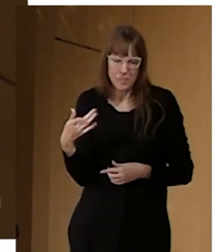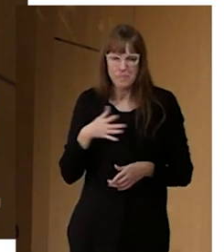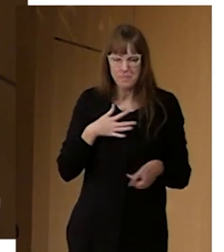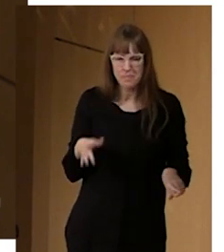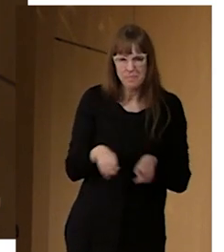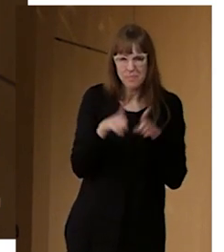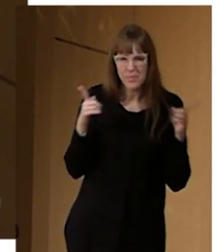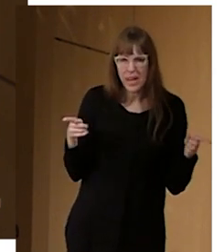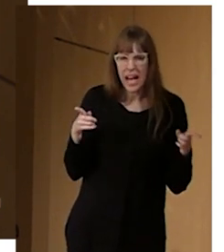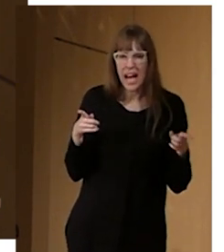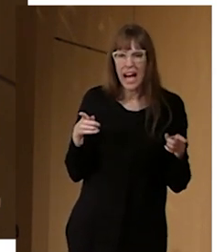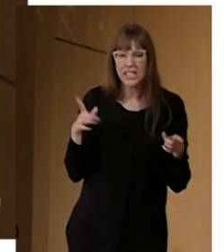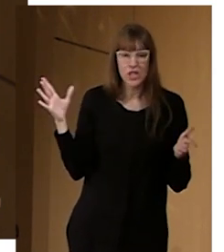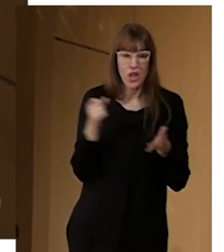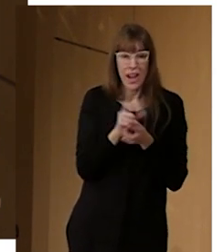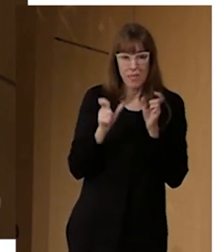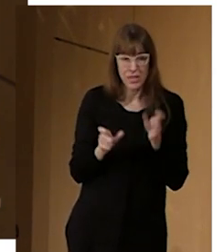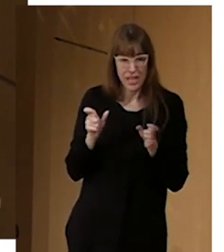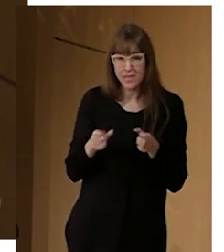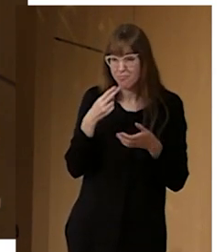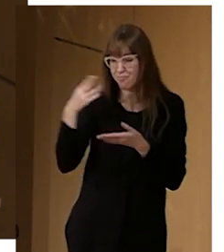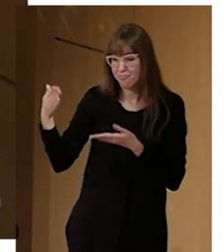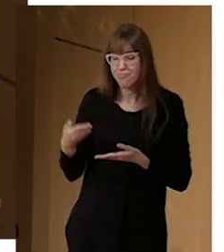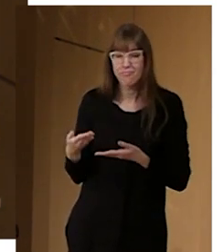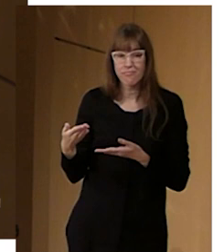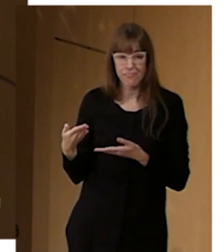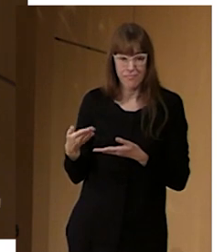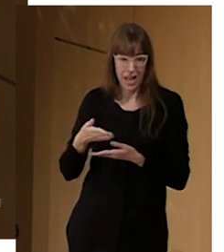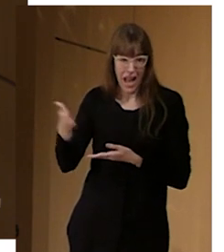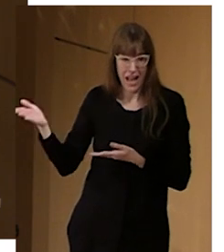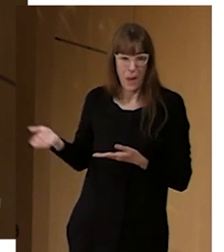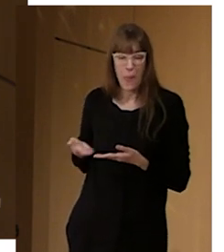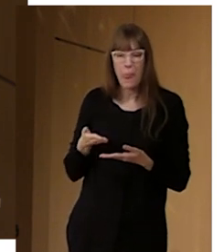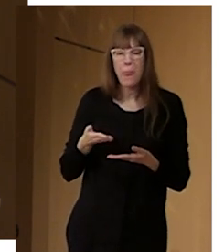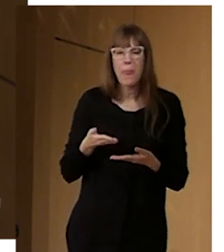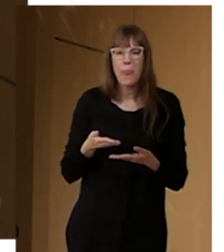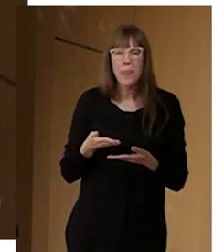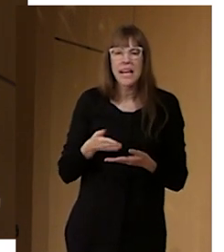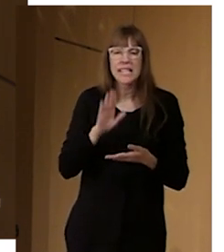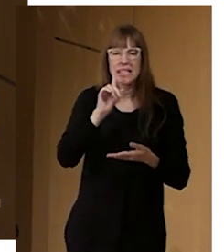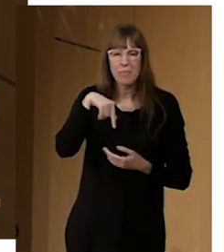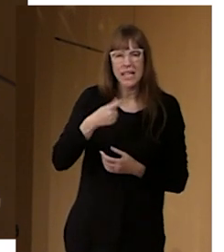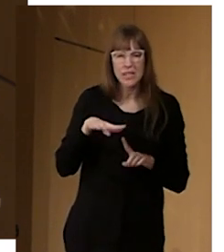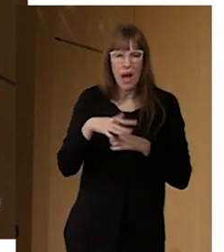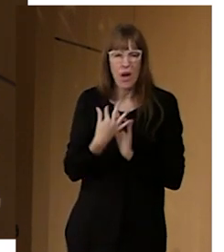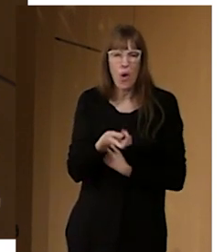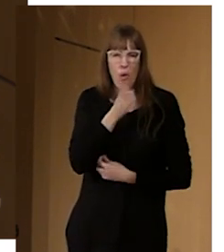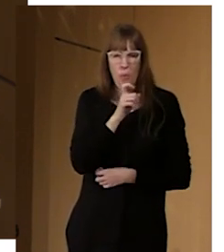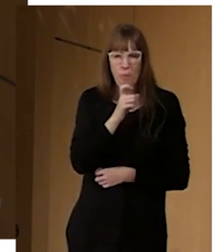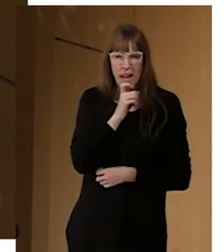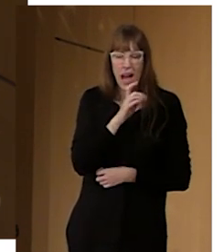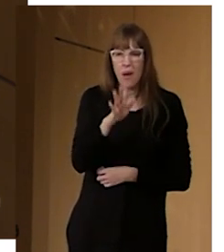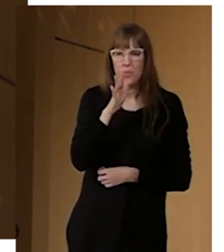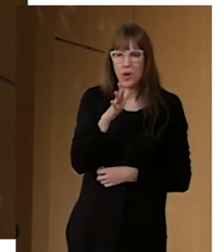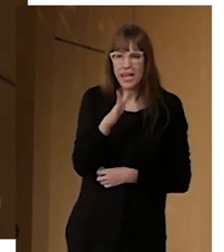ido a a visitaros e y y es verdad que os lo hemos puesto difícil no porque lleváis muchísimos